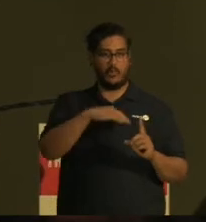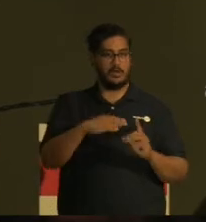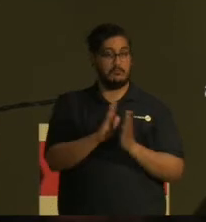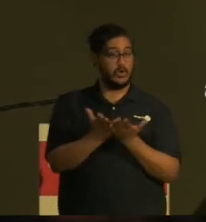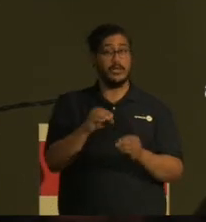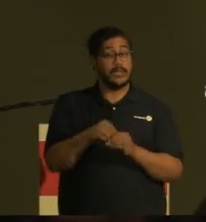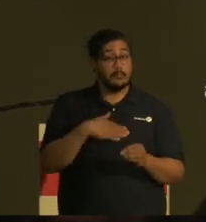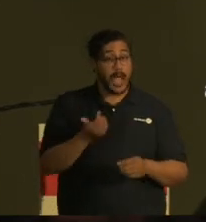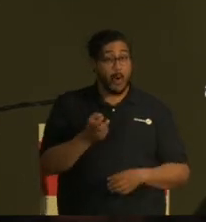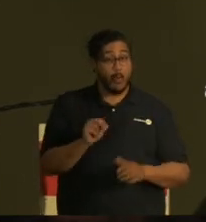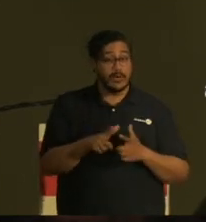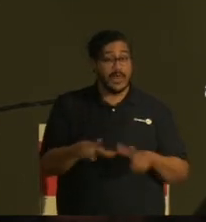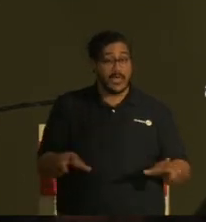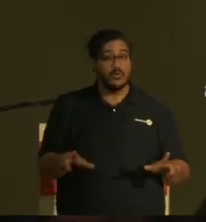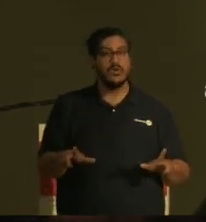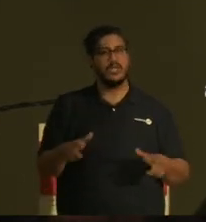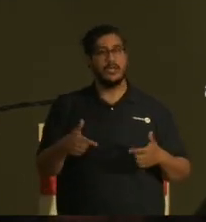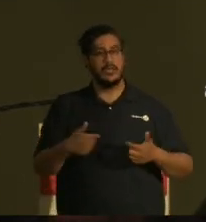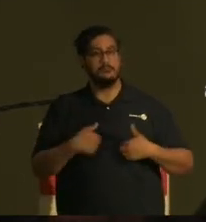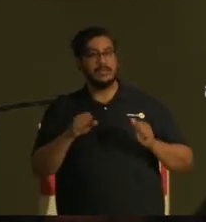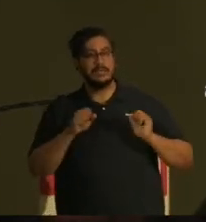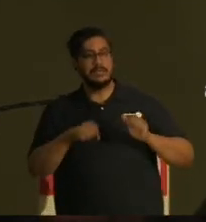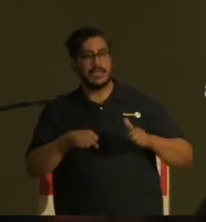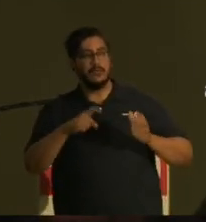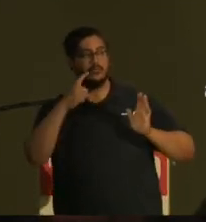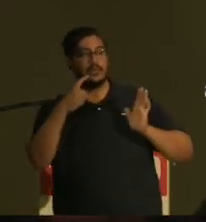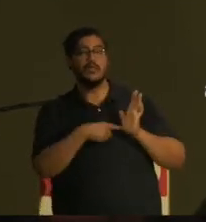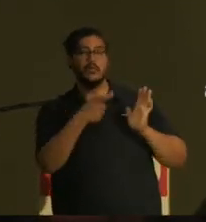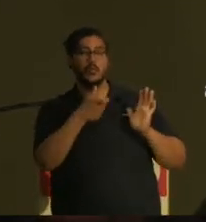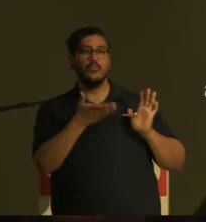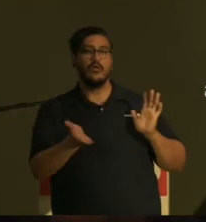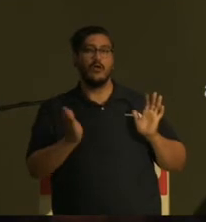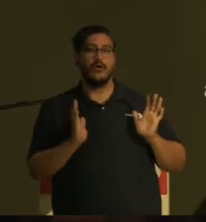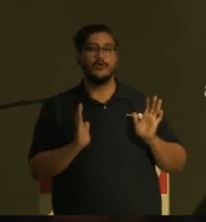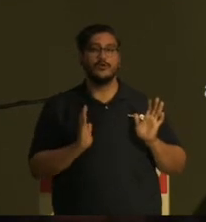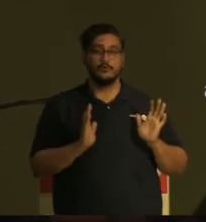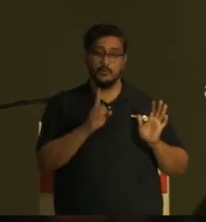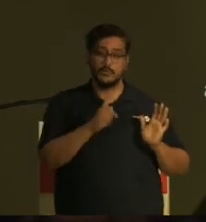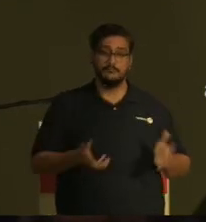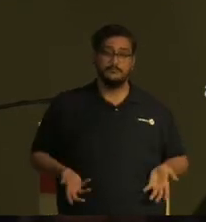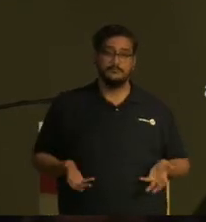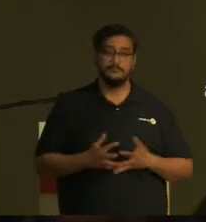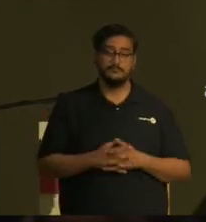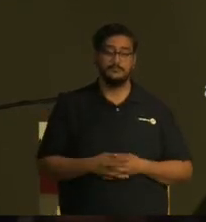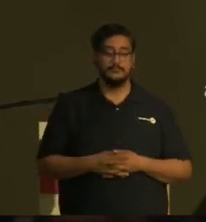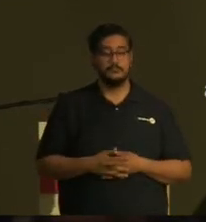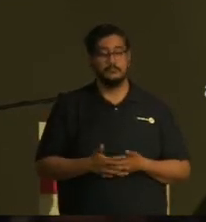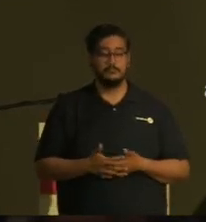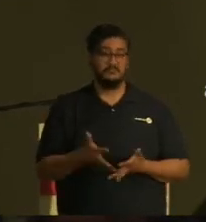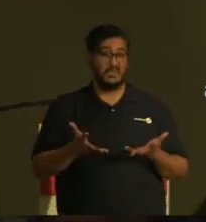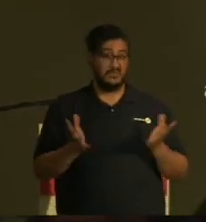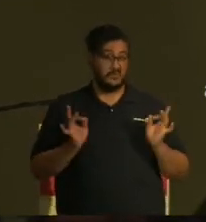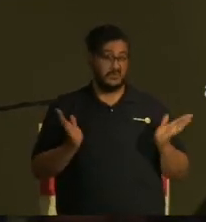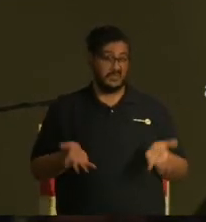lengua y que yo fuera reconociendo quién soy realmente. Y tal vez era un